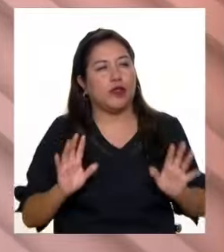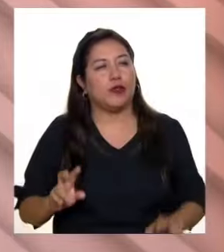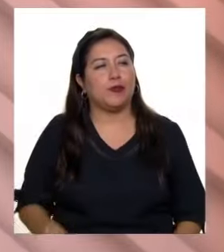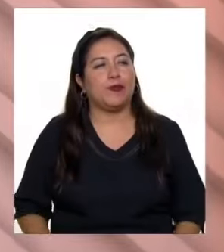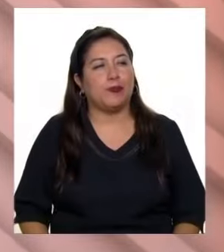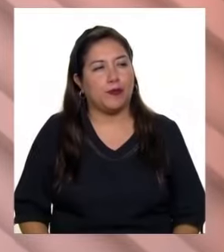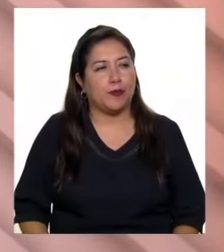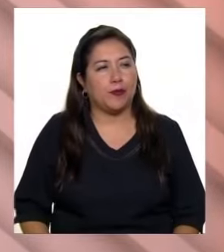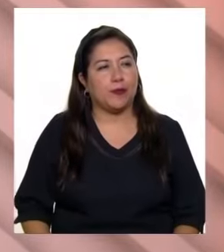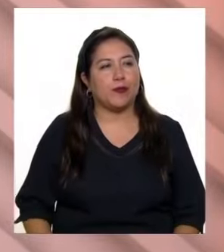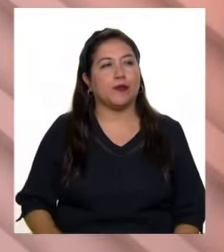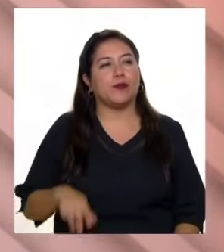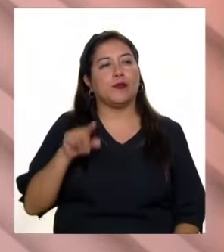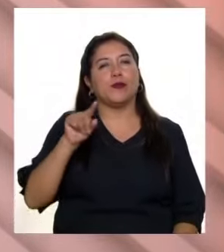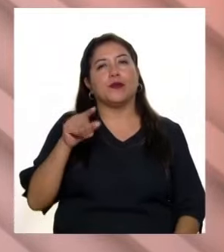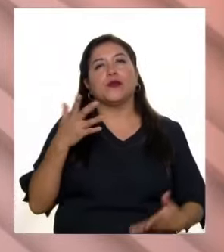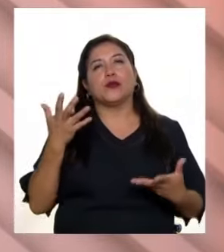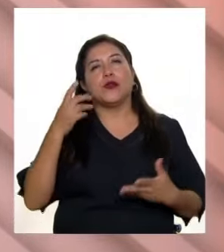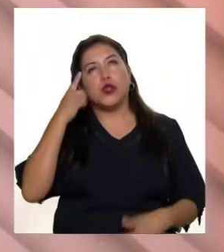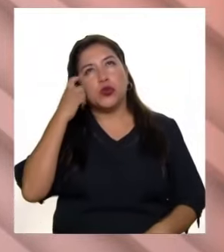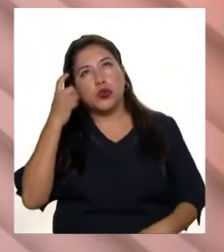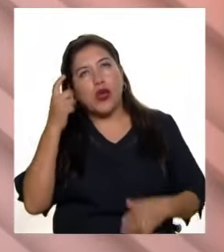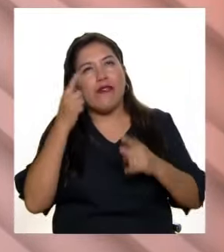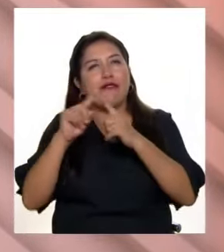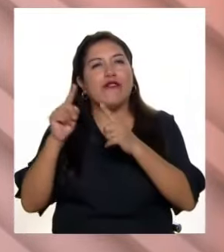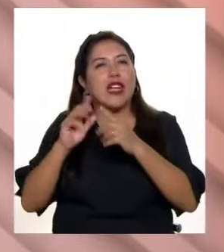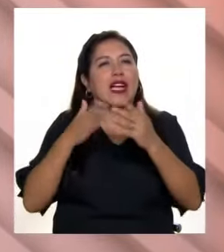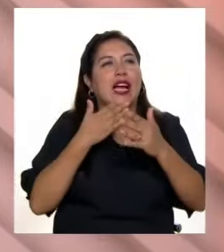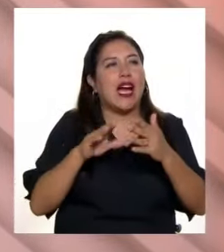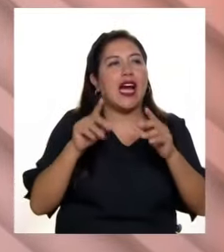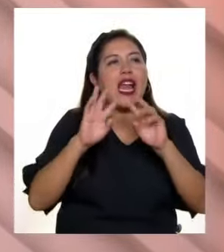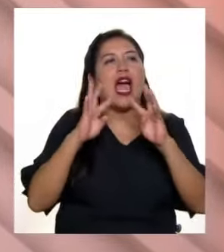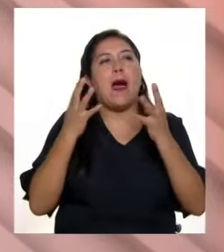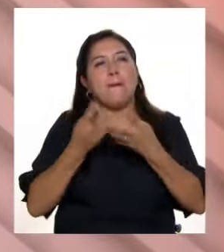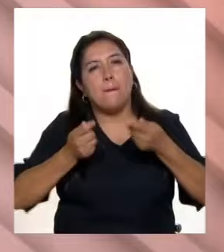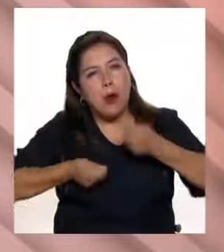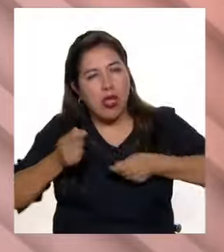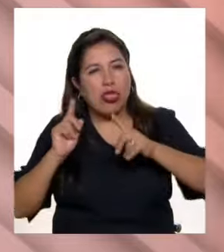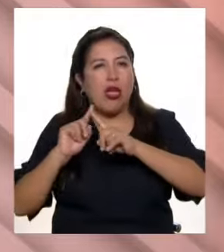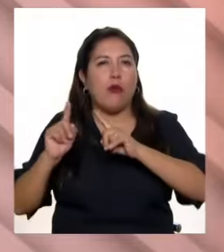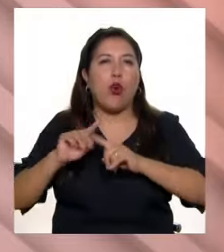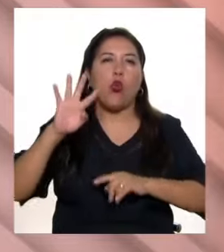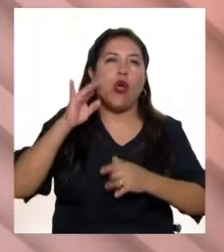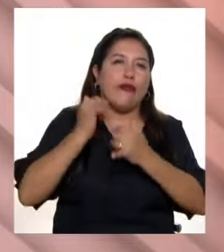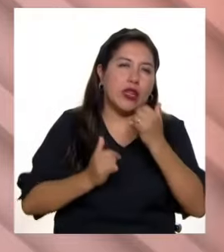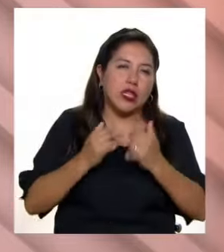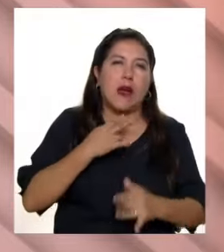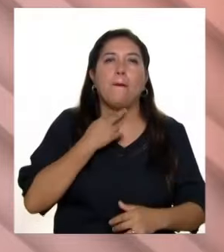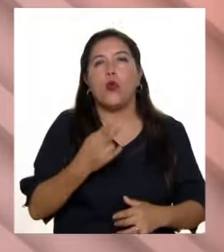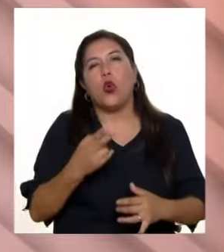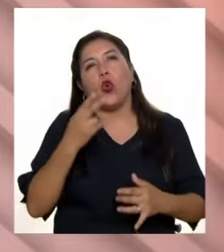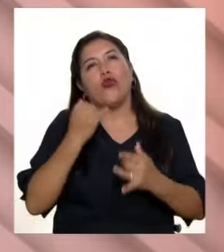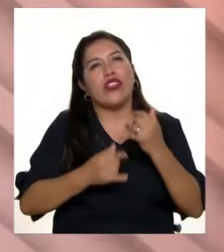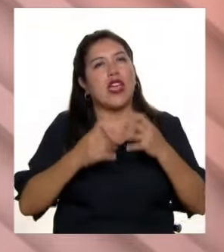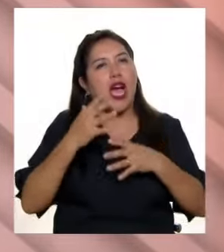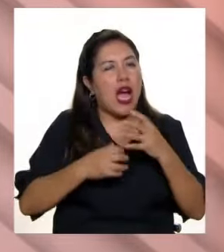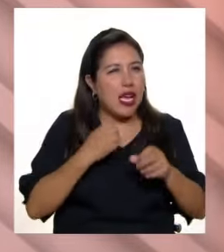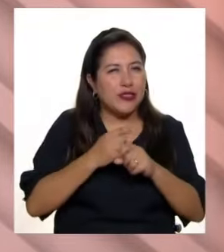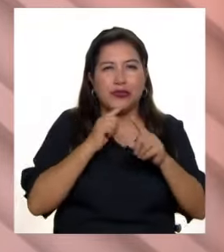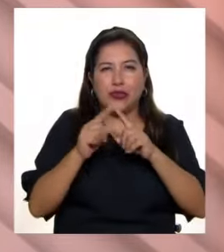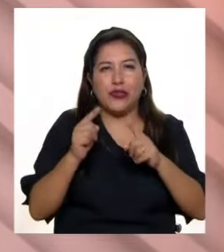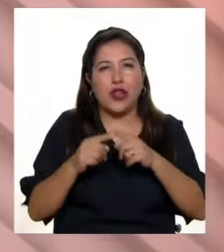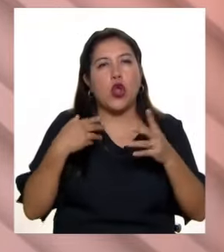los programas en los que yo he estado, porque estuve en Yo Soy, en La Banda, en La Voz, en Los Cuatro Finalistas, en El Artista del Año. Así que voy a